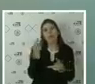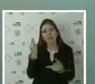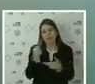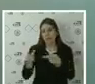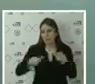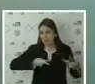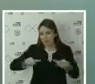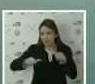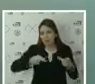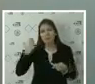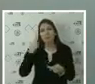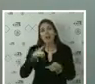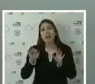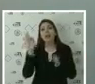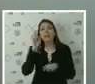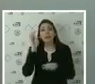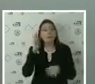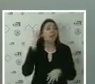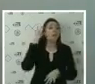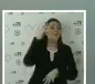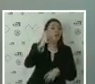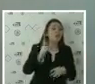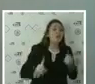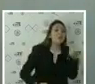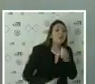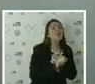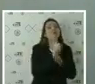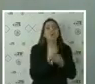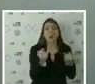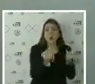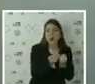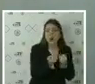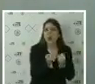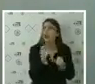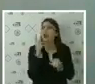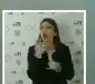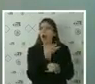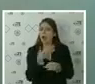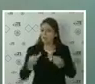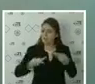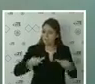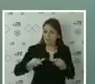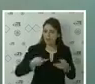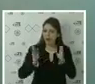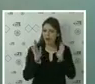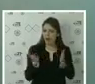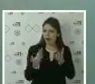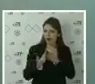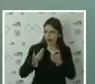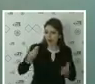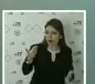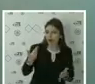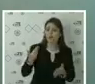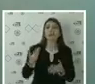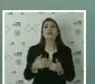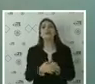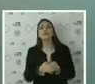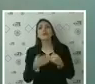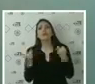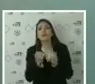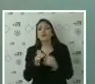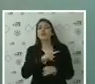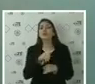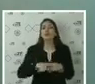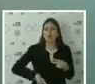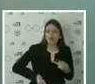vez. Que si existe algún tipo de problema, puedan haber, pues toda la población, el gobierno,